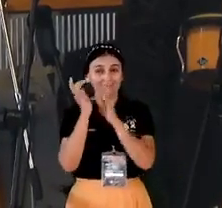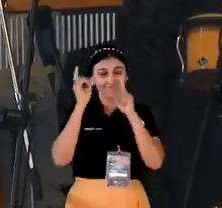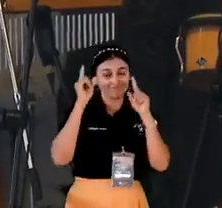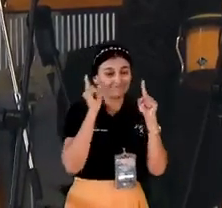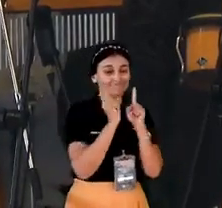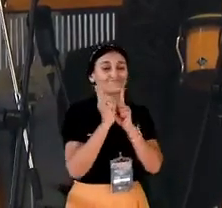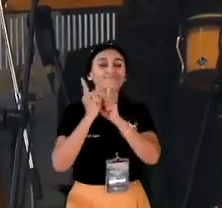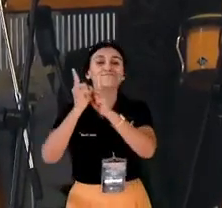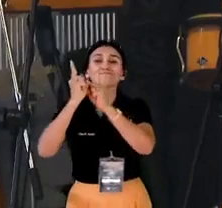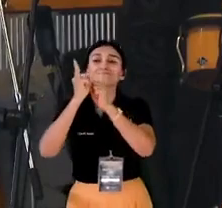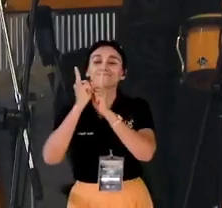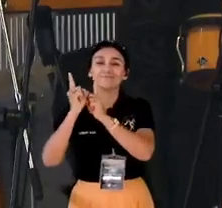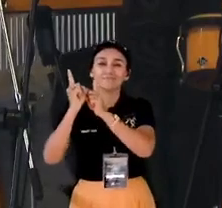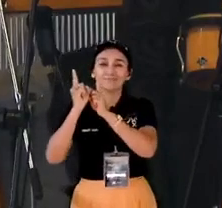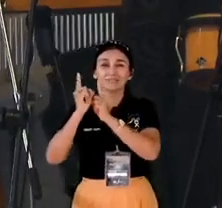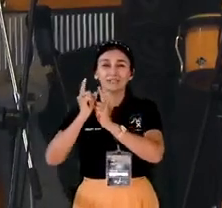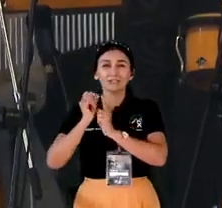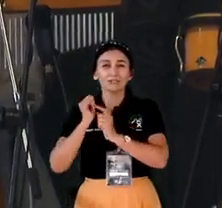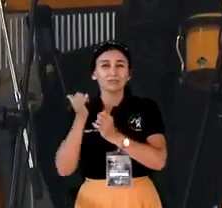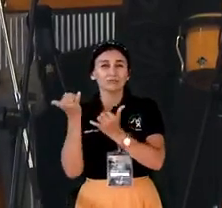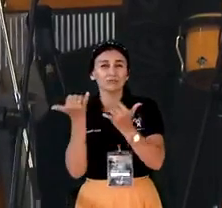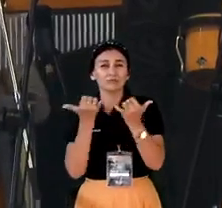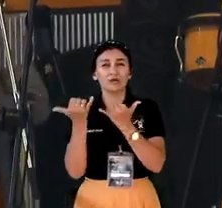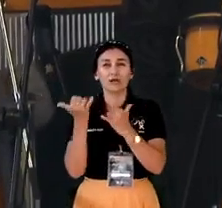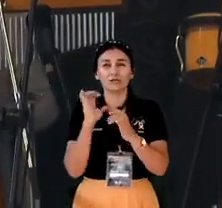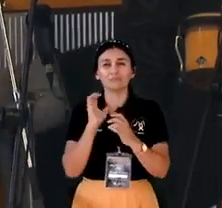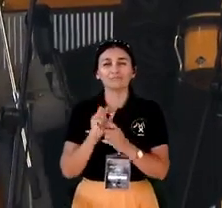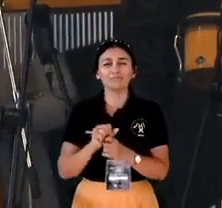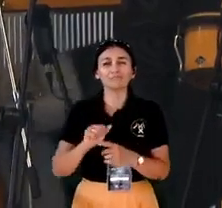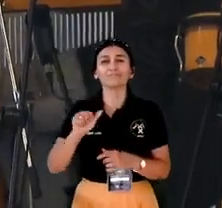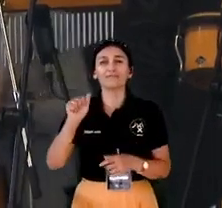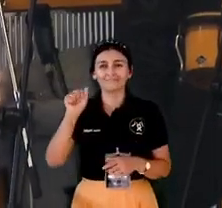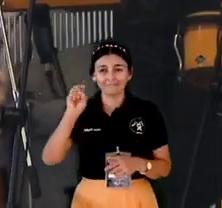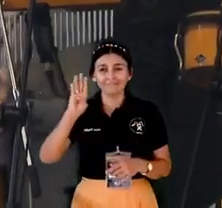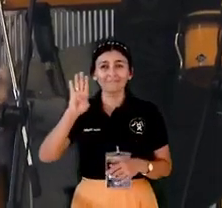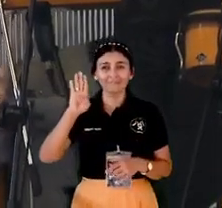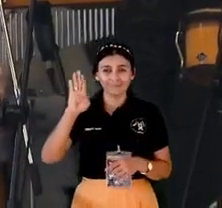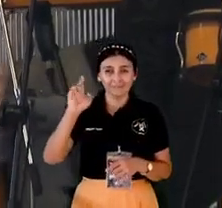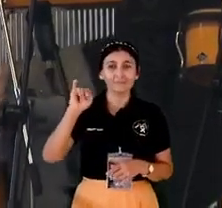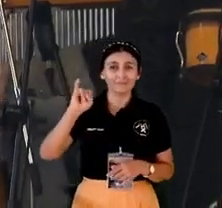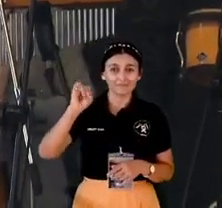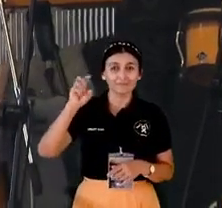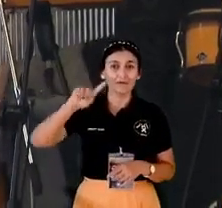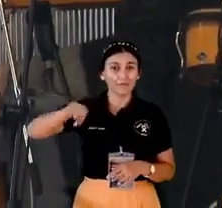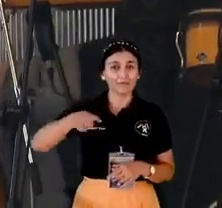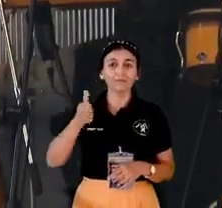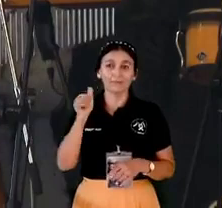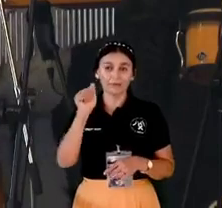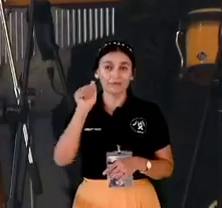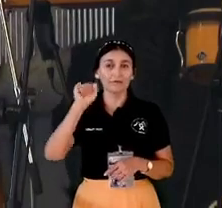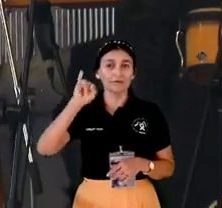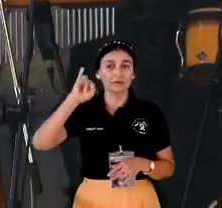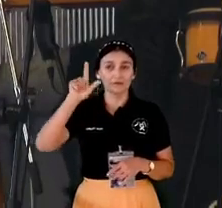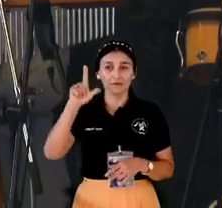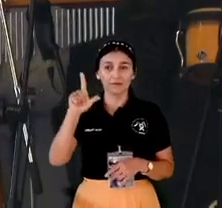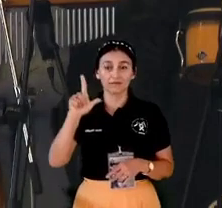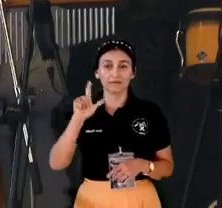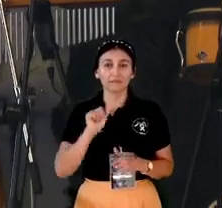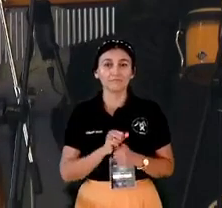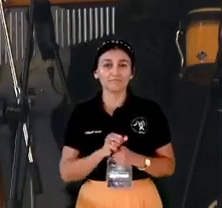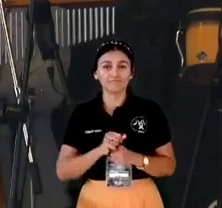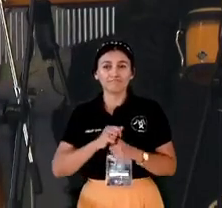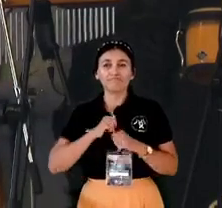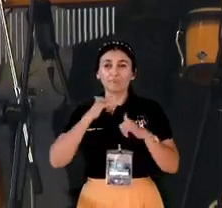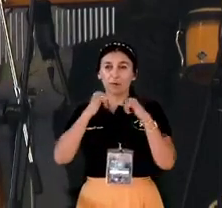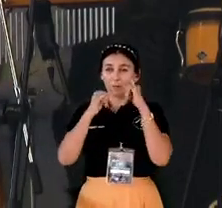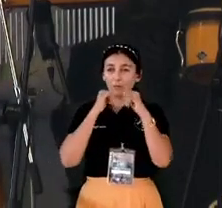mujeres prudentes y entendidas. Hoy podemos decir, como María, la madre